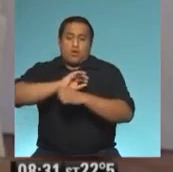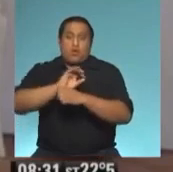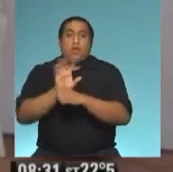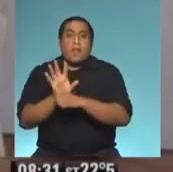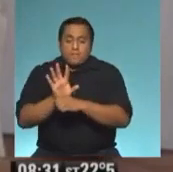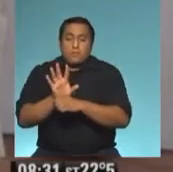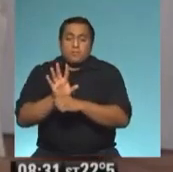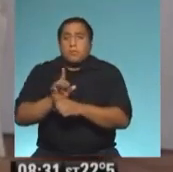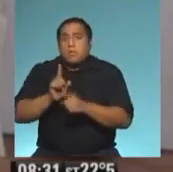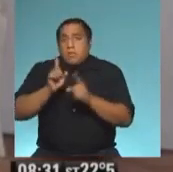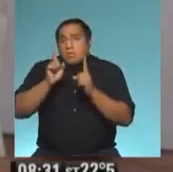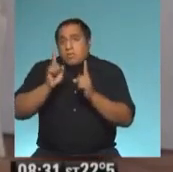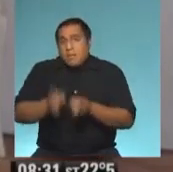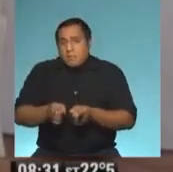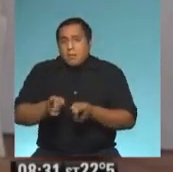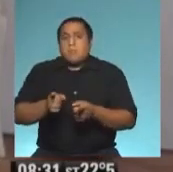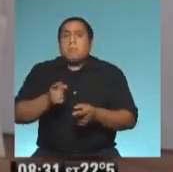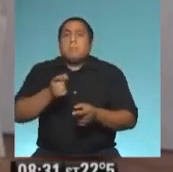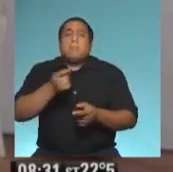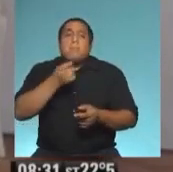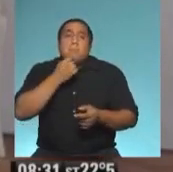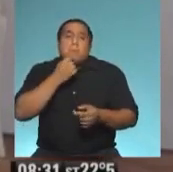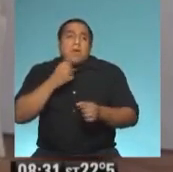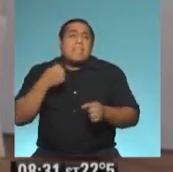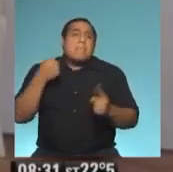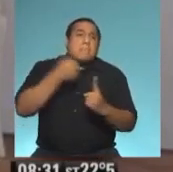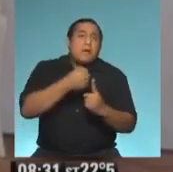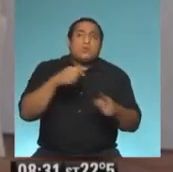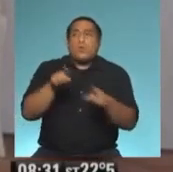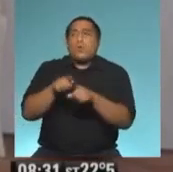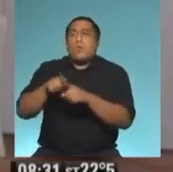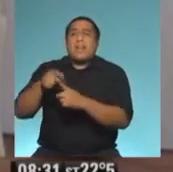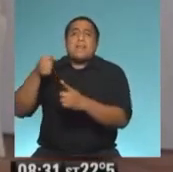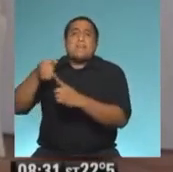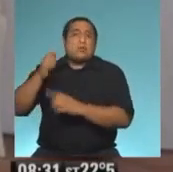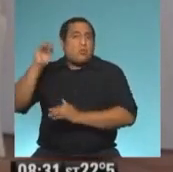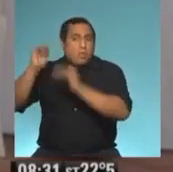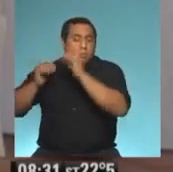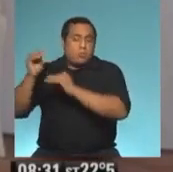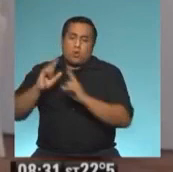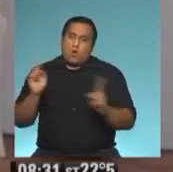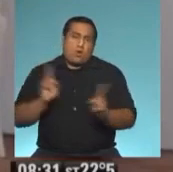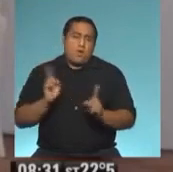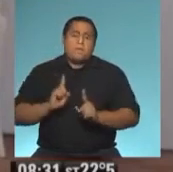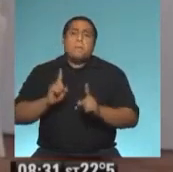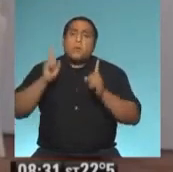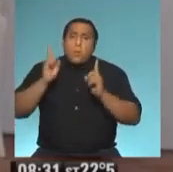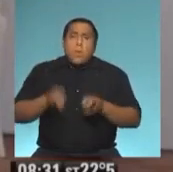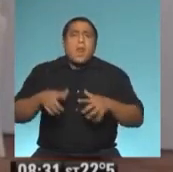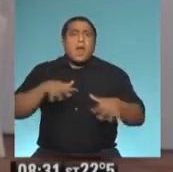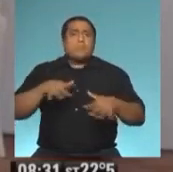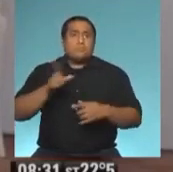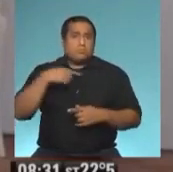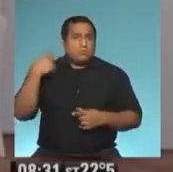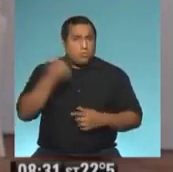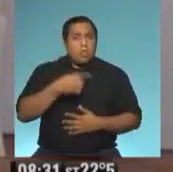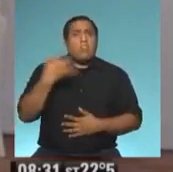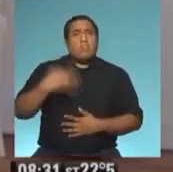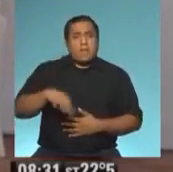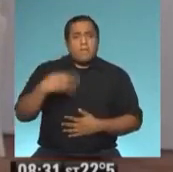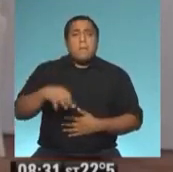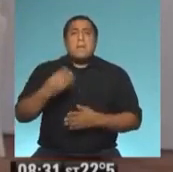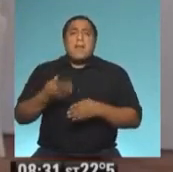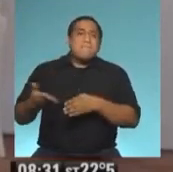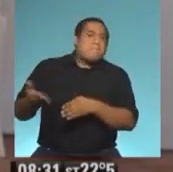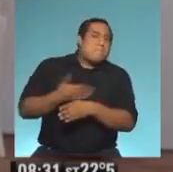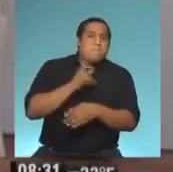también, si bien no les afecta de la misma manera que a los adultos, hay una importante acción que tenemos que hacer para